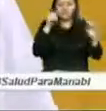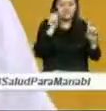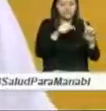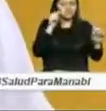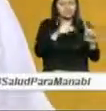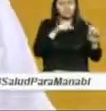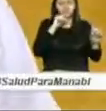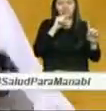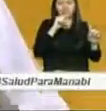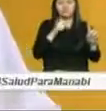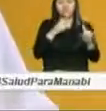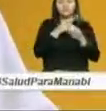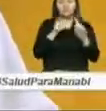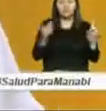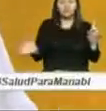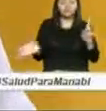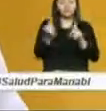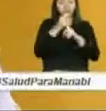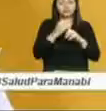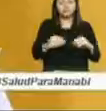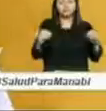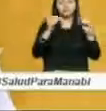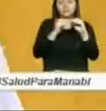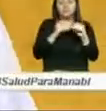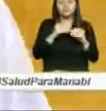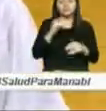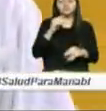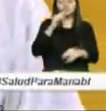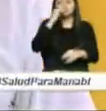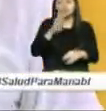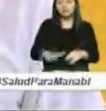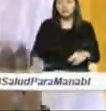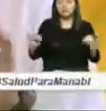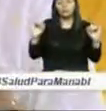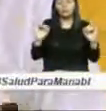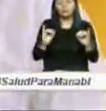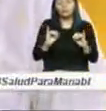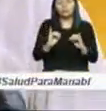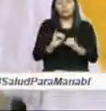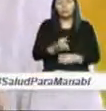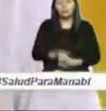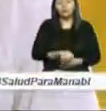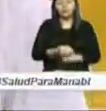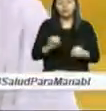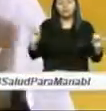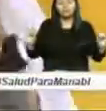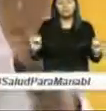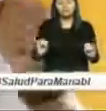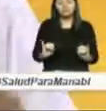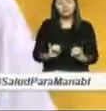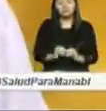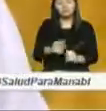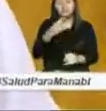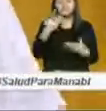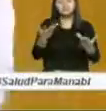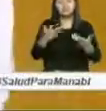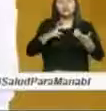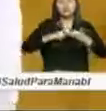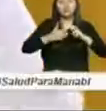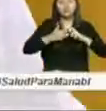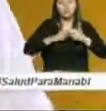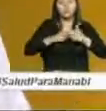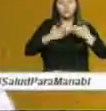alcanzamos fue grandes reducciones en la desnutrición infantil. Hemos hecho muchos análisis, muchas evaluaciones. ¿Dónde está el problema? Con